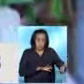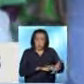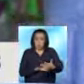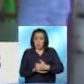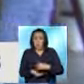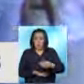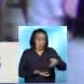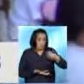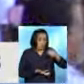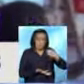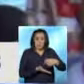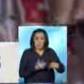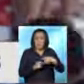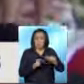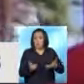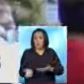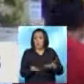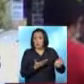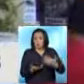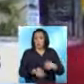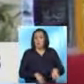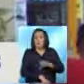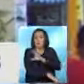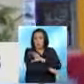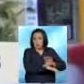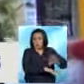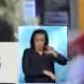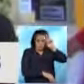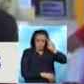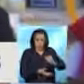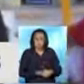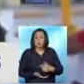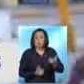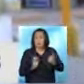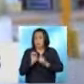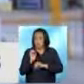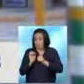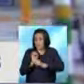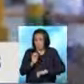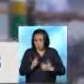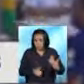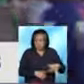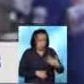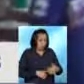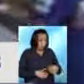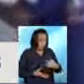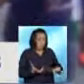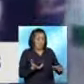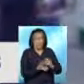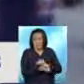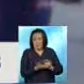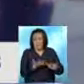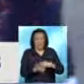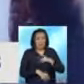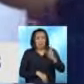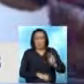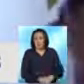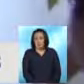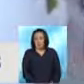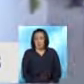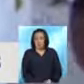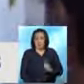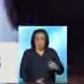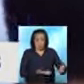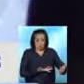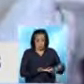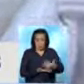los alimentos para ya ser llevados a la costa del Perú. Simplemente a sus hermanos que vienen sufriendo los embates de la naturaleza. Esta colecta